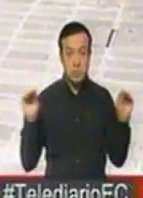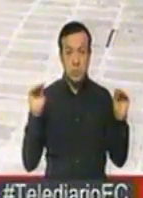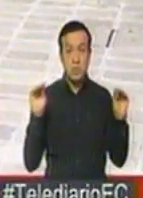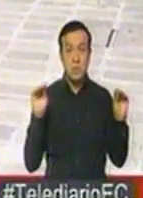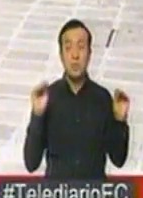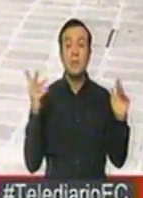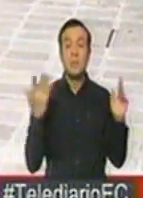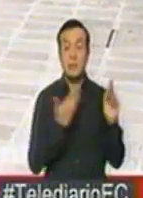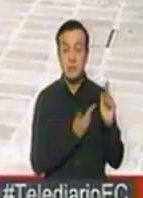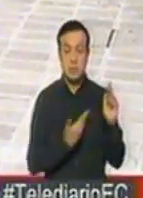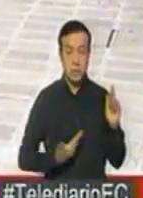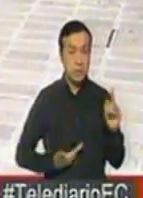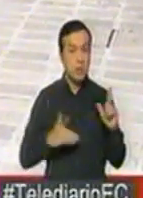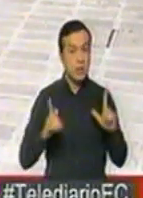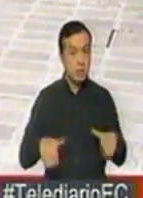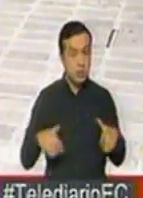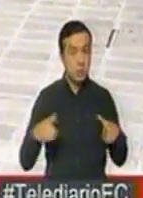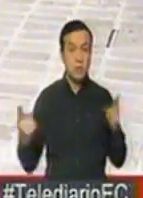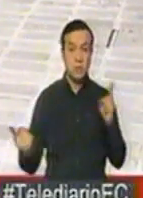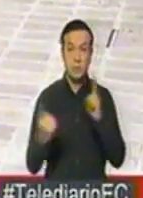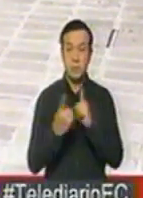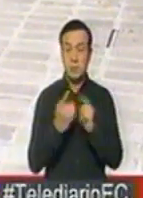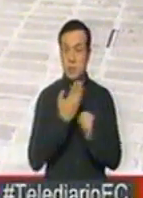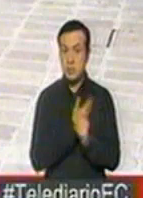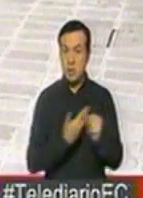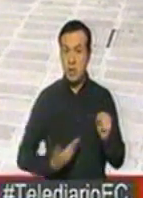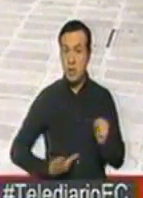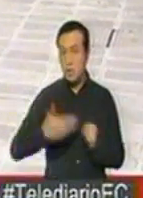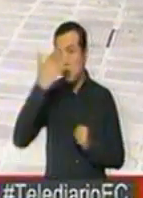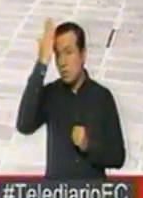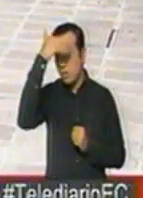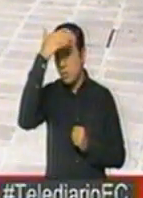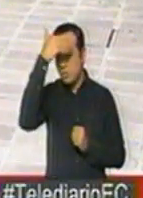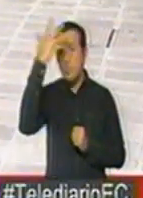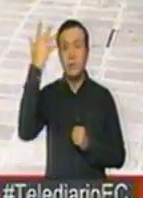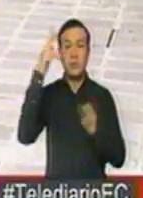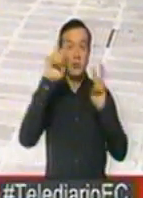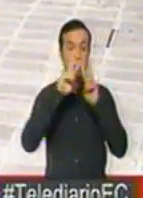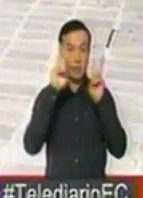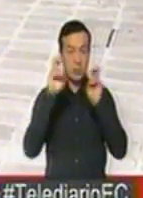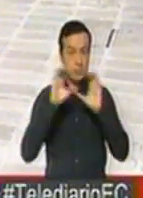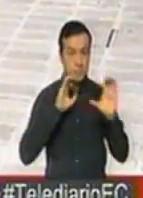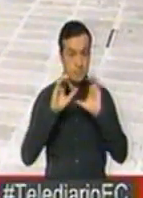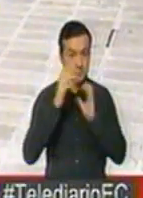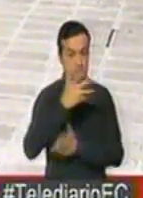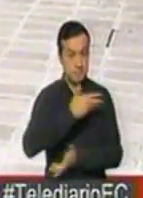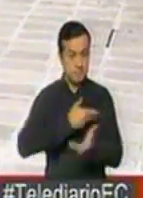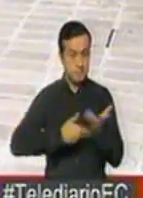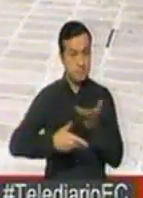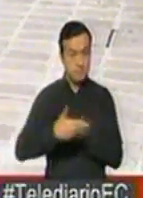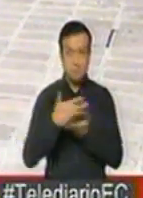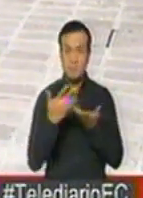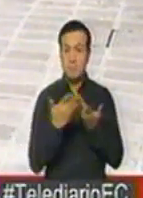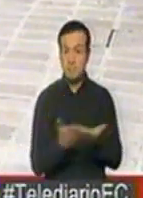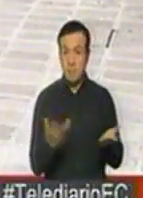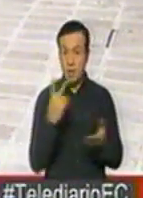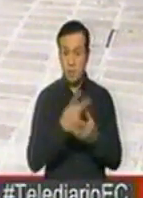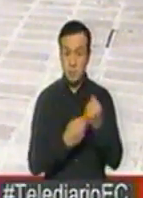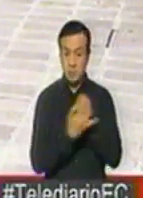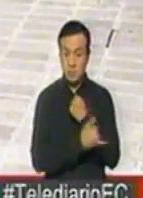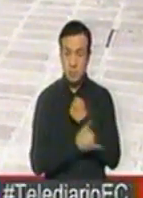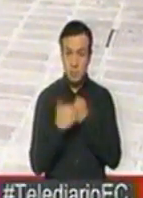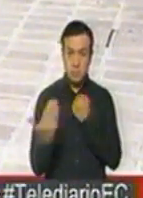reunión que tendrá el presidente Lenín Moreno con su homólogo Donald Trump. Son varios los temas que se priorizarán en esta reunión bilateral, como